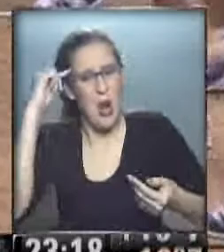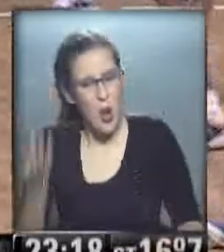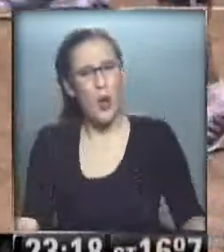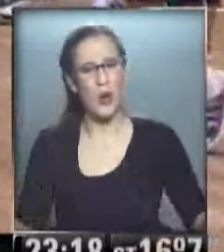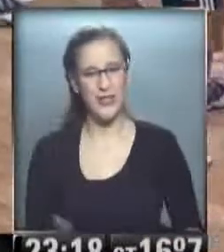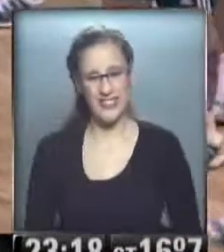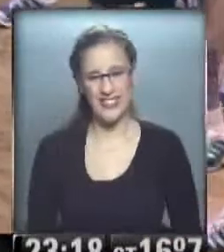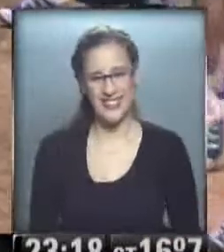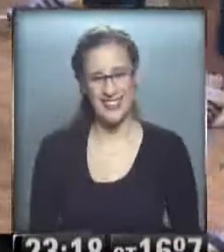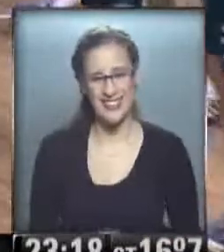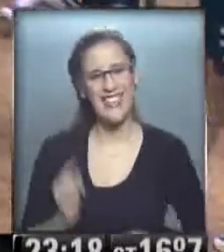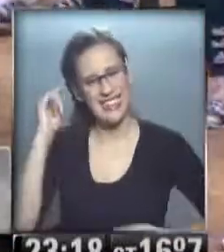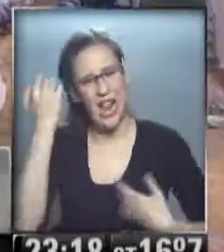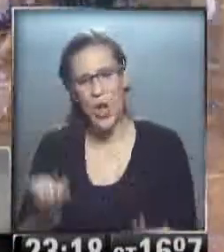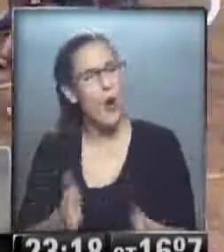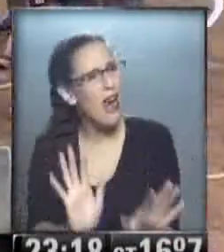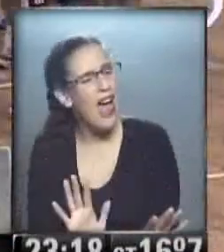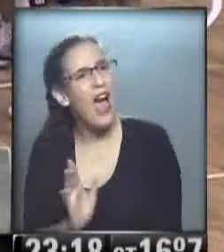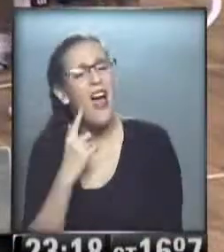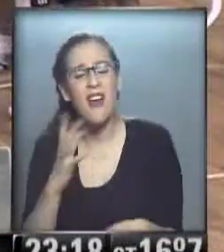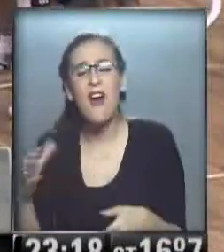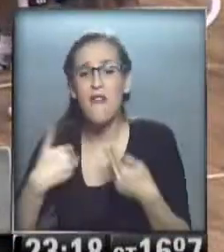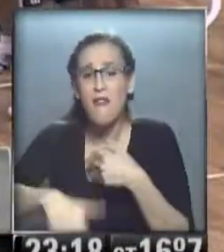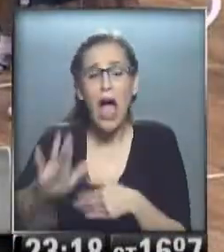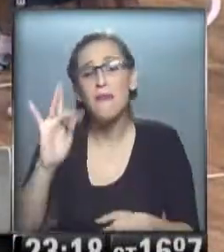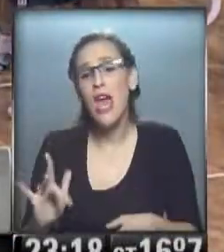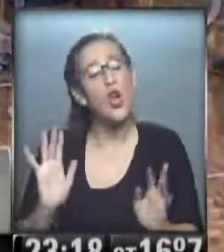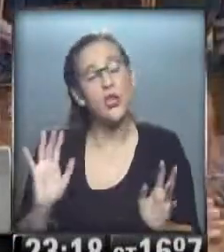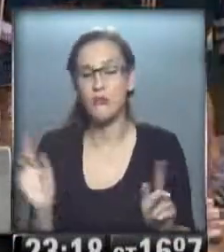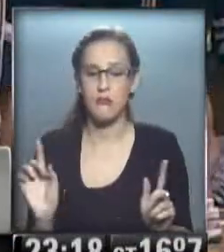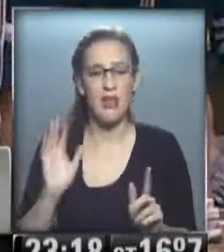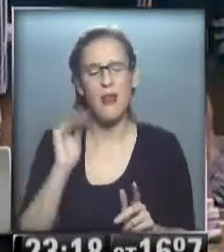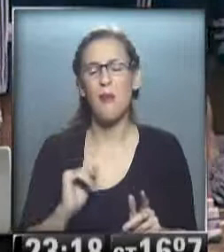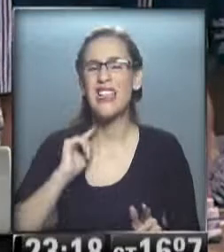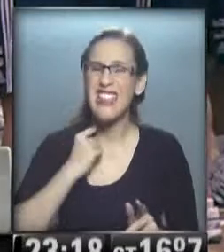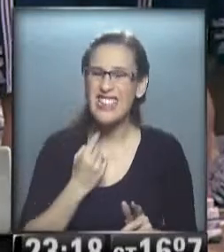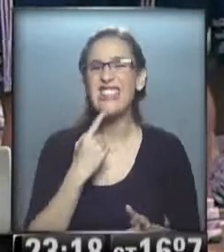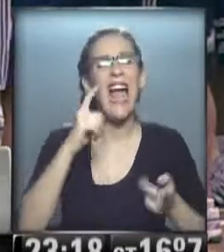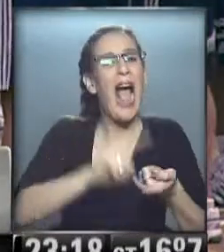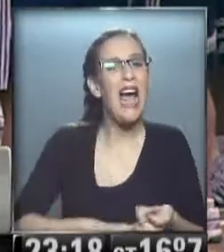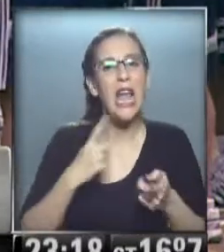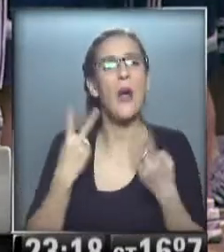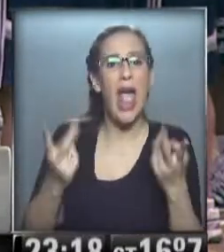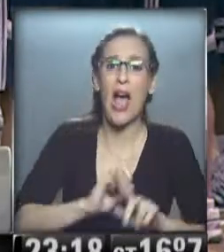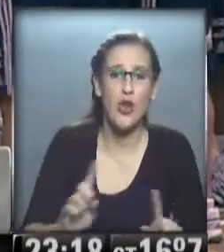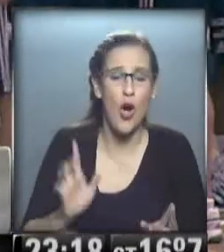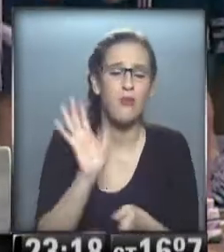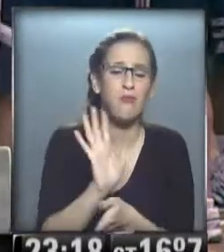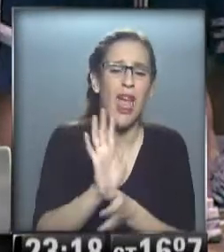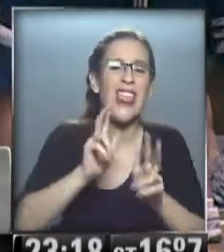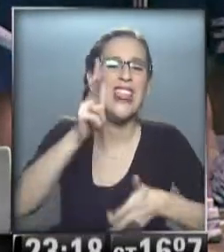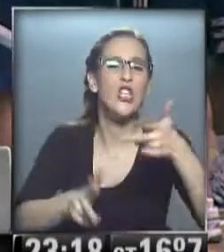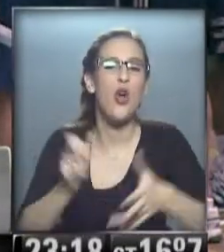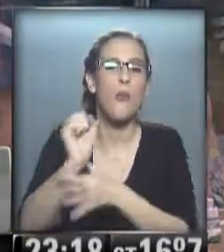pensar. Pero estamos locos, esperemos hasta el miércoles. Martes 13 no te cases ni te embarques, dice el dicho. Y no des la formación de tu equipo